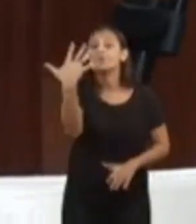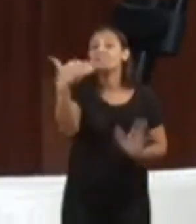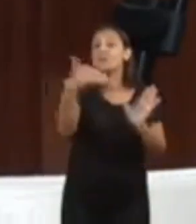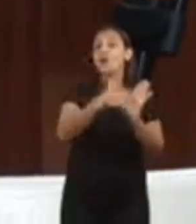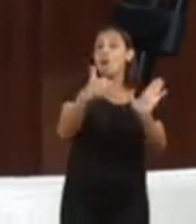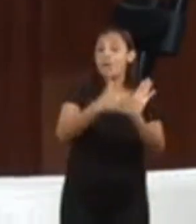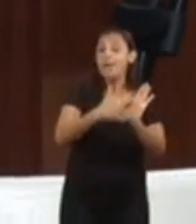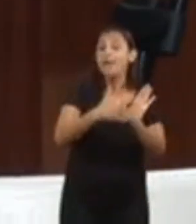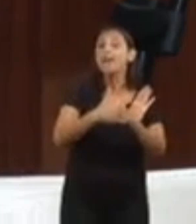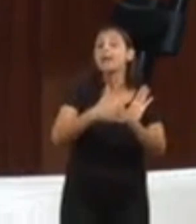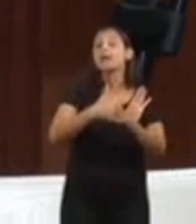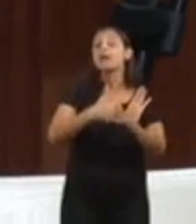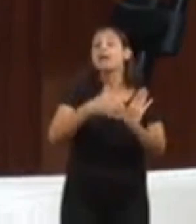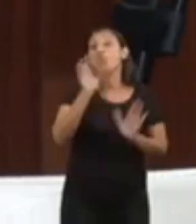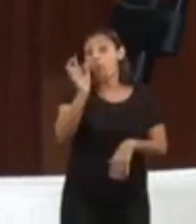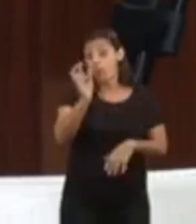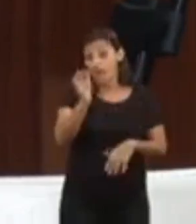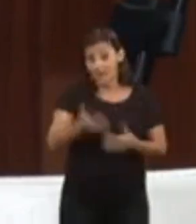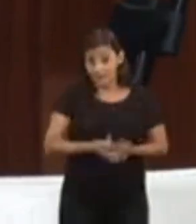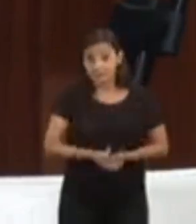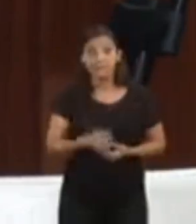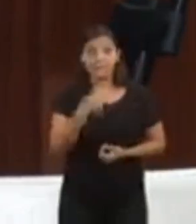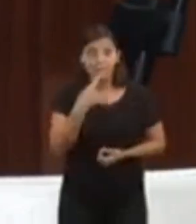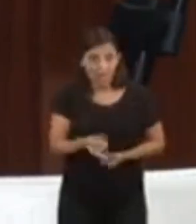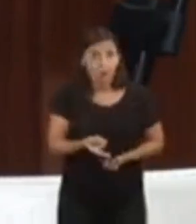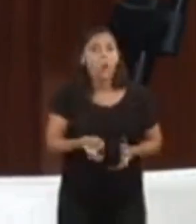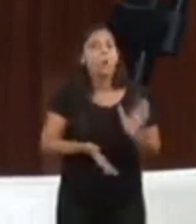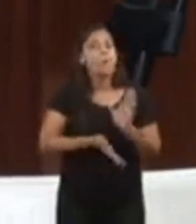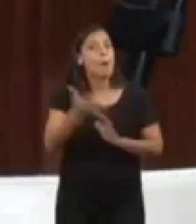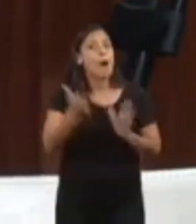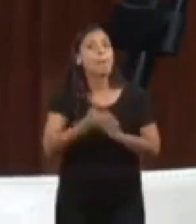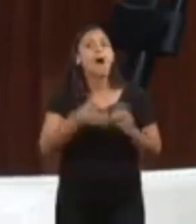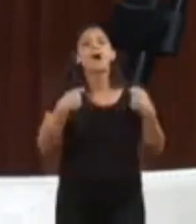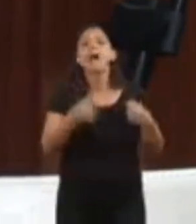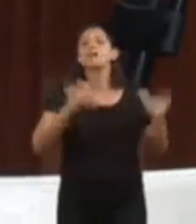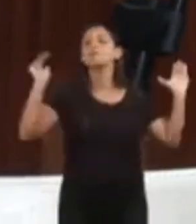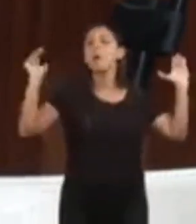de dólares se iba a ahorrar